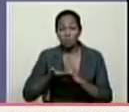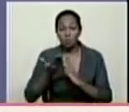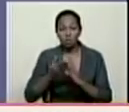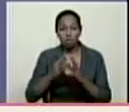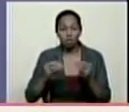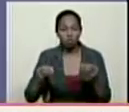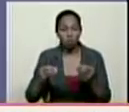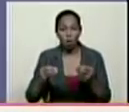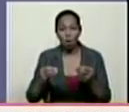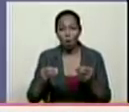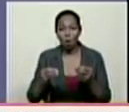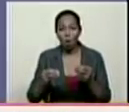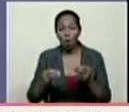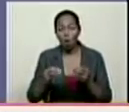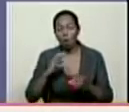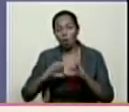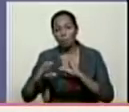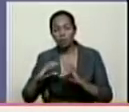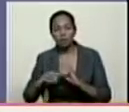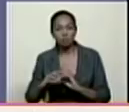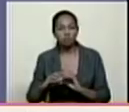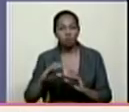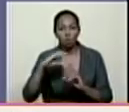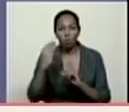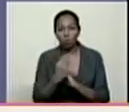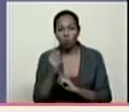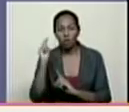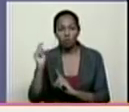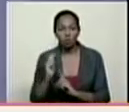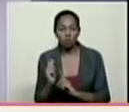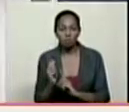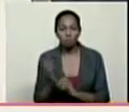vicepresidente sectorial de Comunicación, Cultura y Turismo, Jorge Rodríguez.